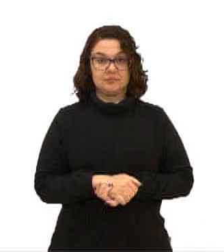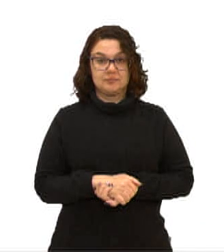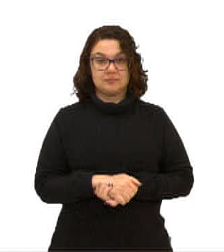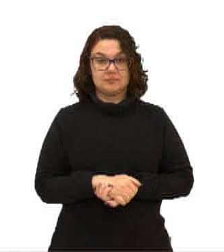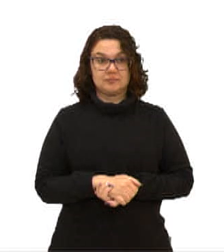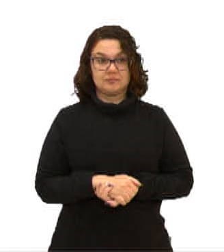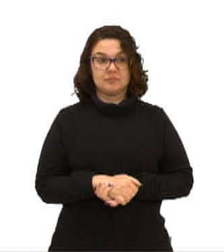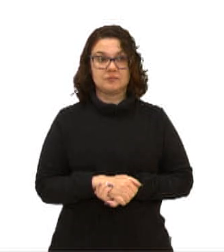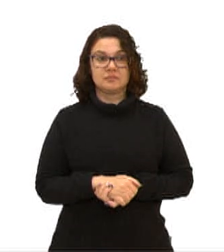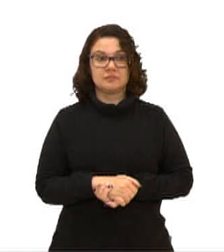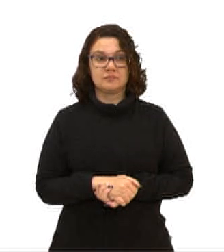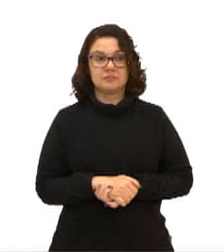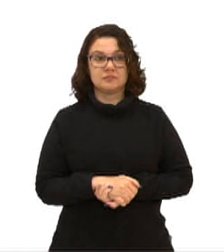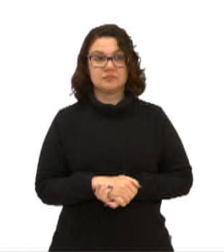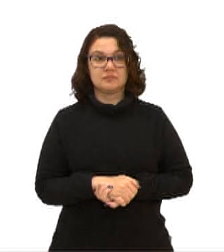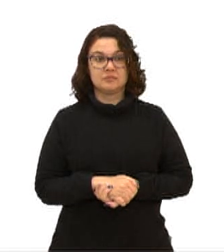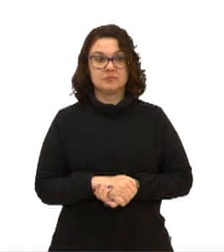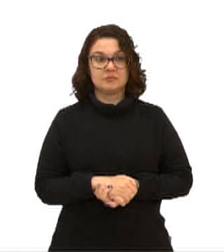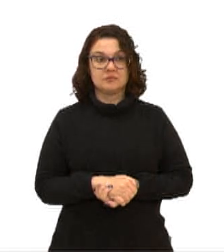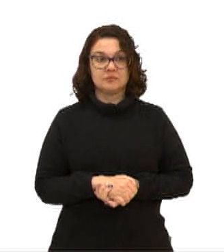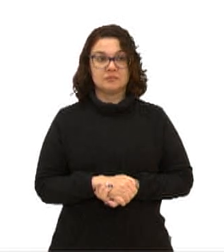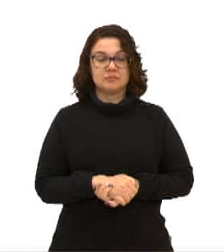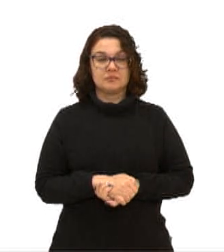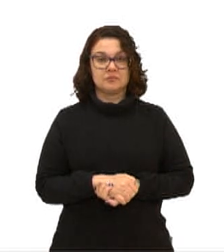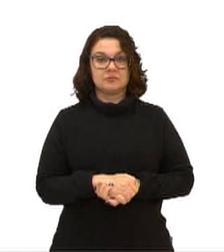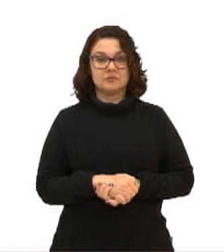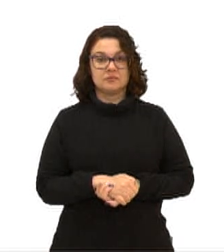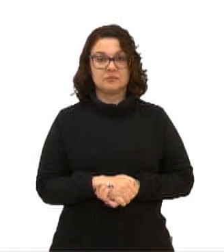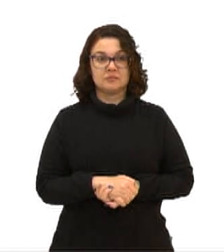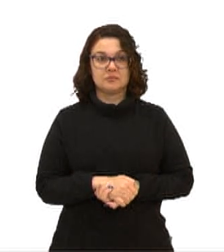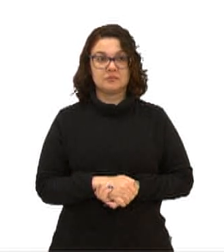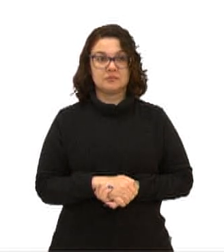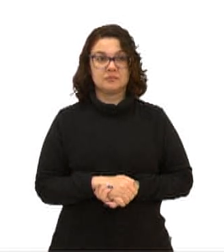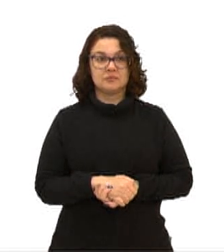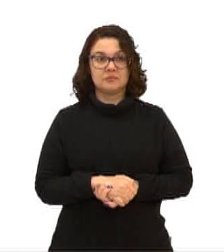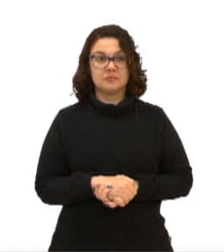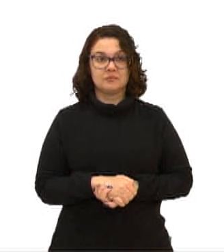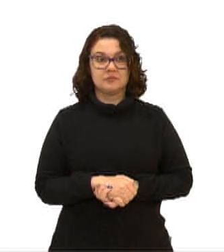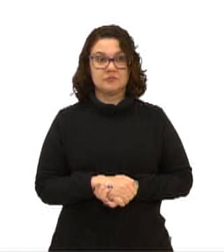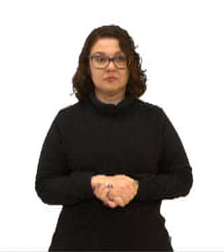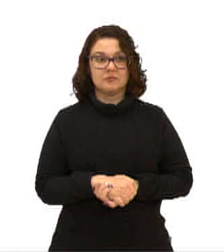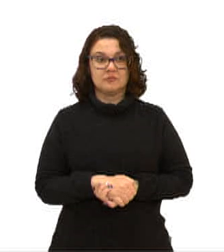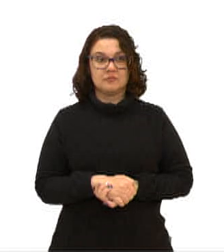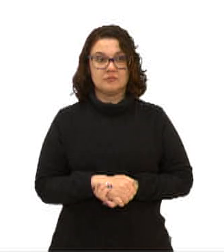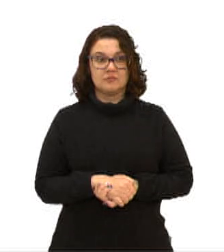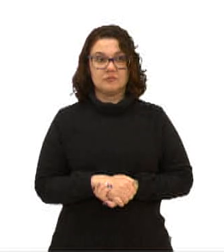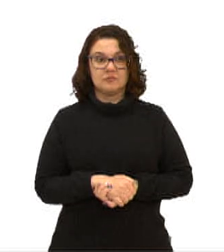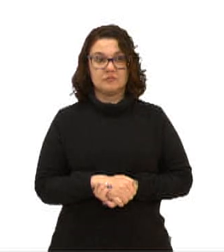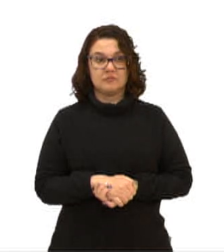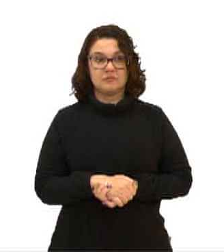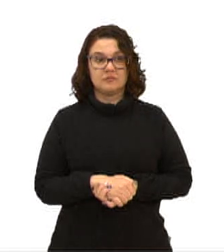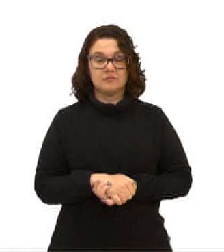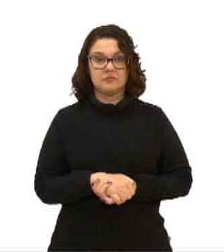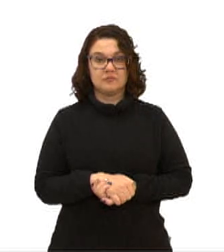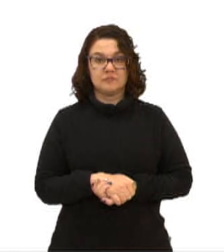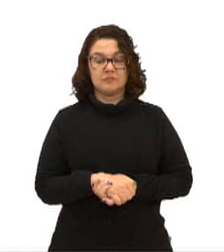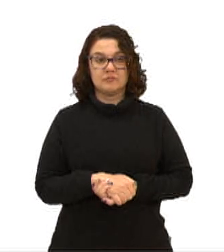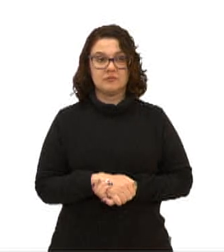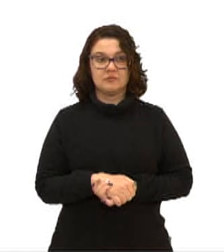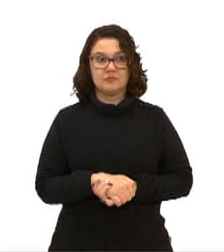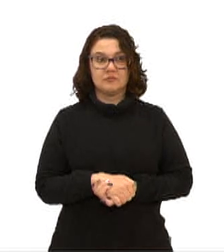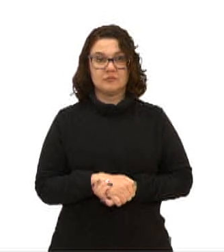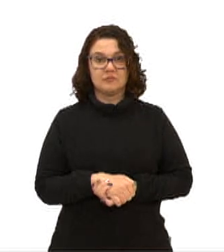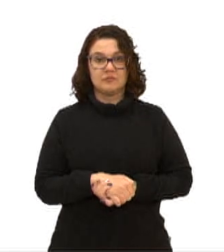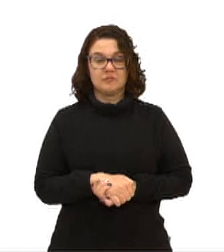la 2, vehículo que puede elevarse o tomar tierra verticalmente, se mueve en cualquier dirección, el